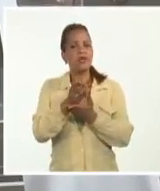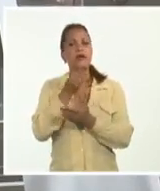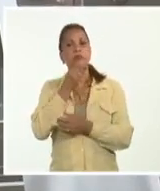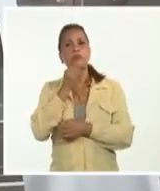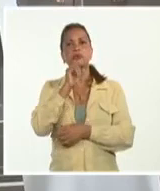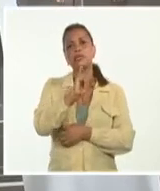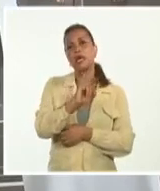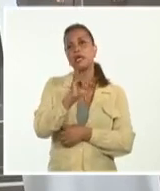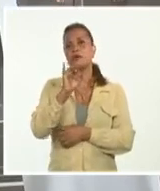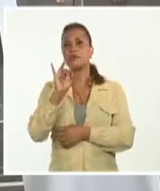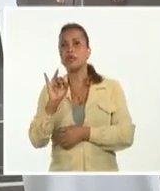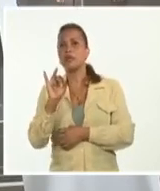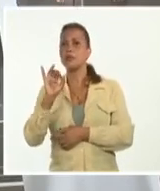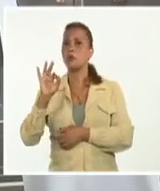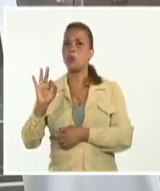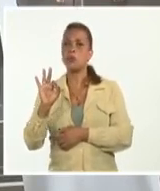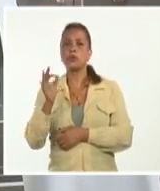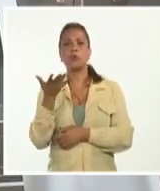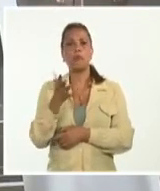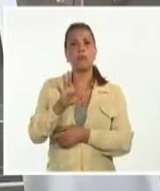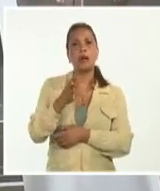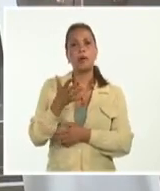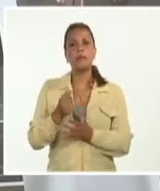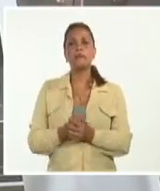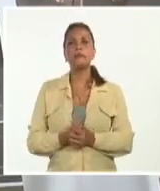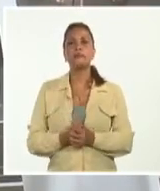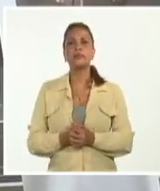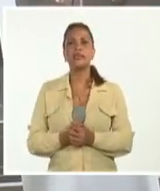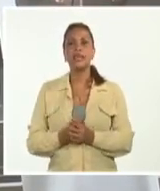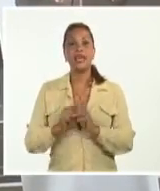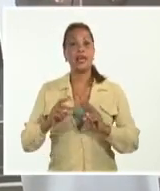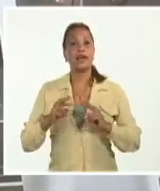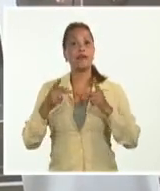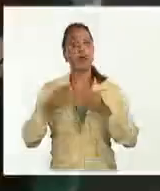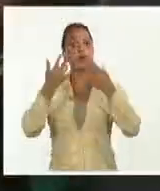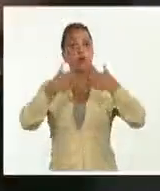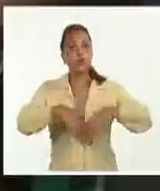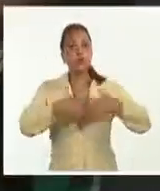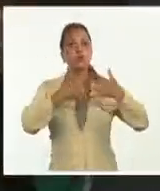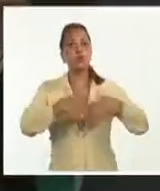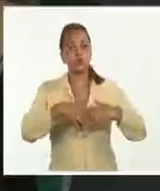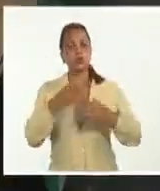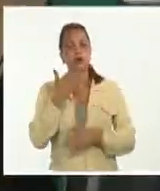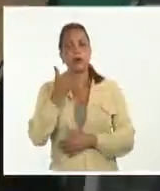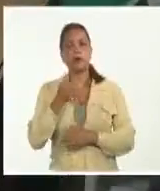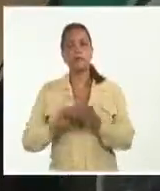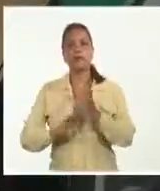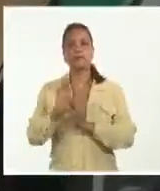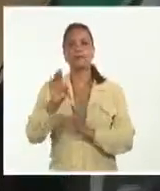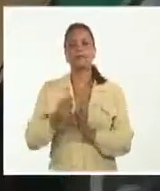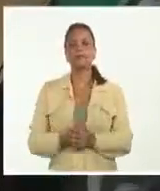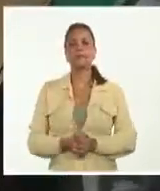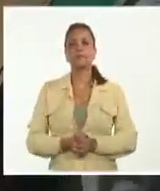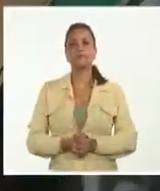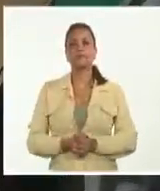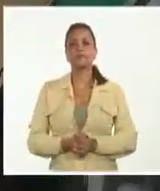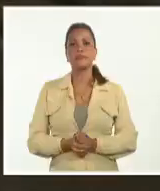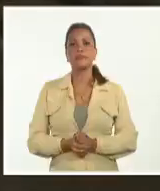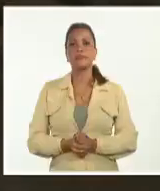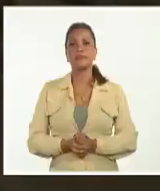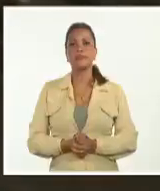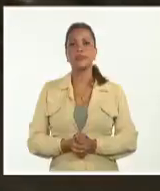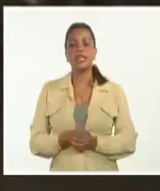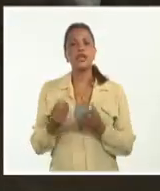678 implementar en haciéndole la producción externa y la confirmación del buen andar la